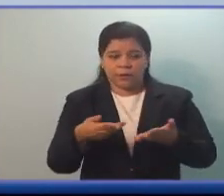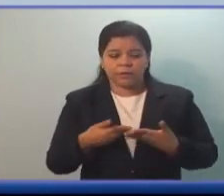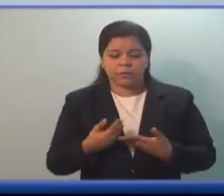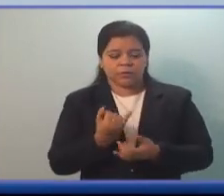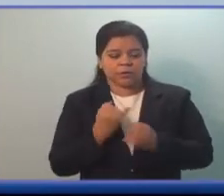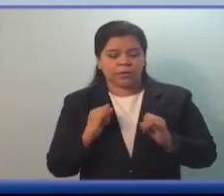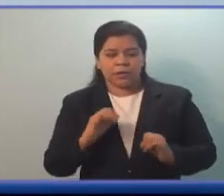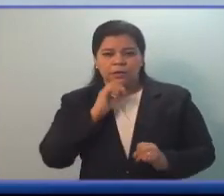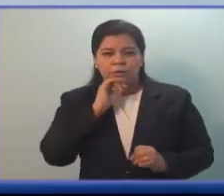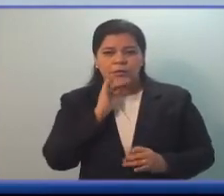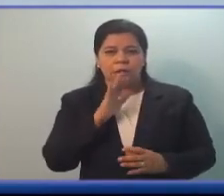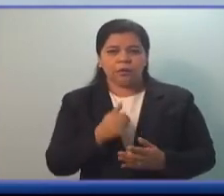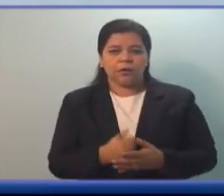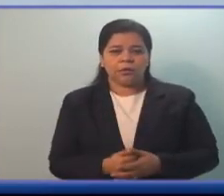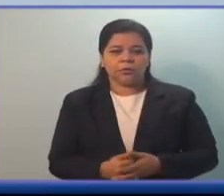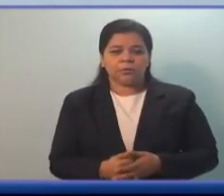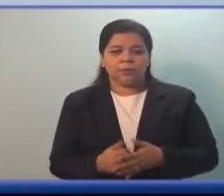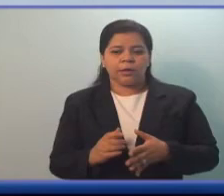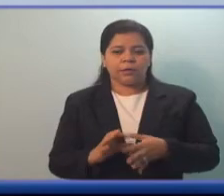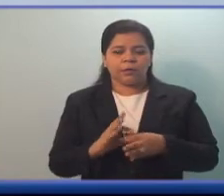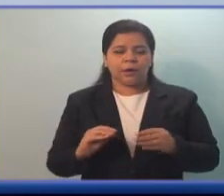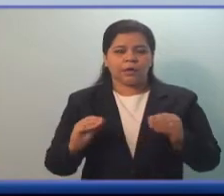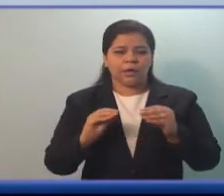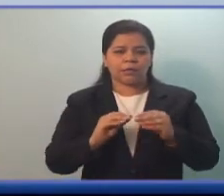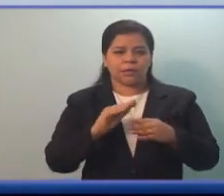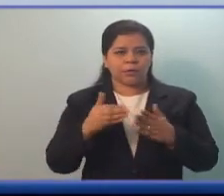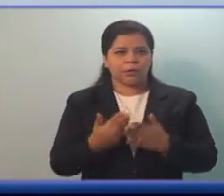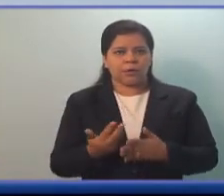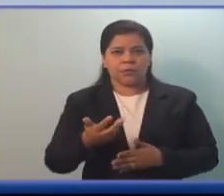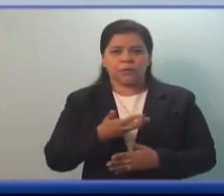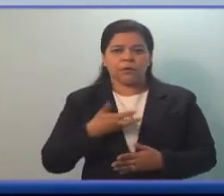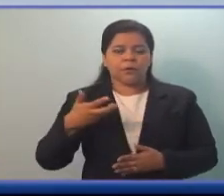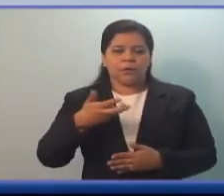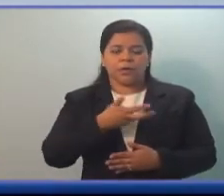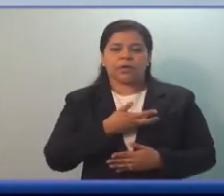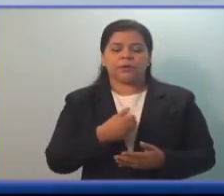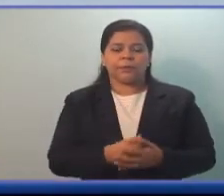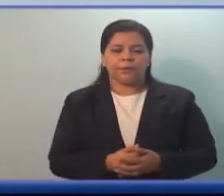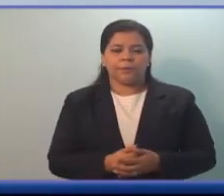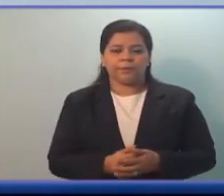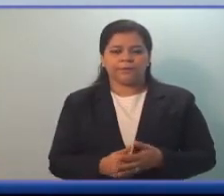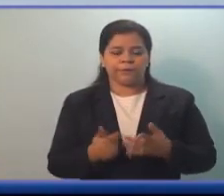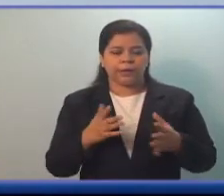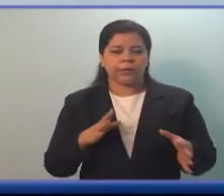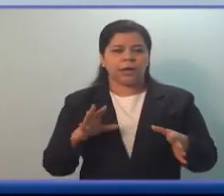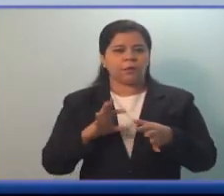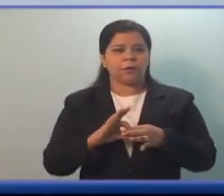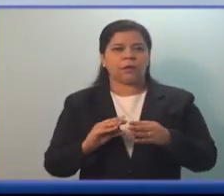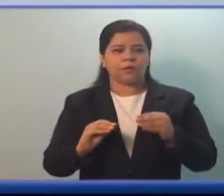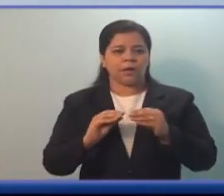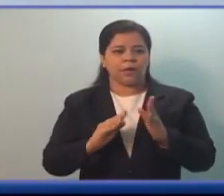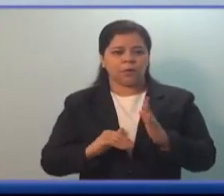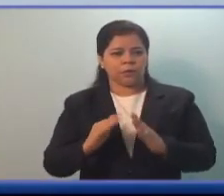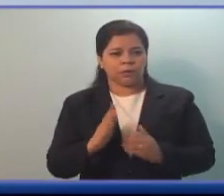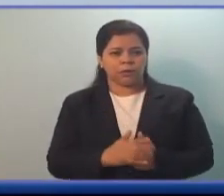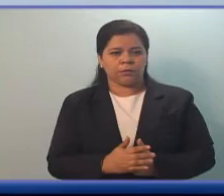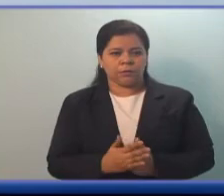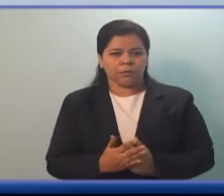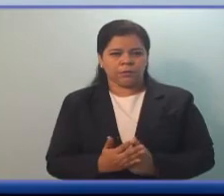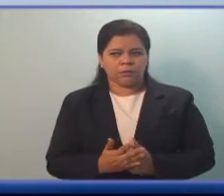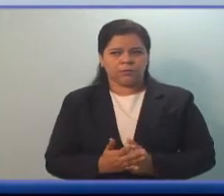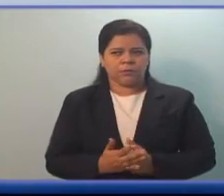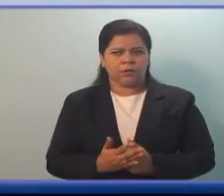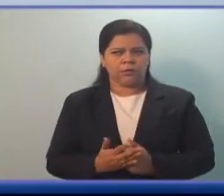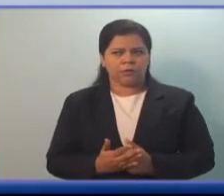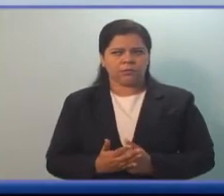derecho a la vida a lo mejor no necesita construir nada, necesita garantizarlo. Pero en el caso de los derechos económicos, sociales y culturales